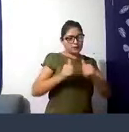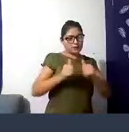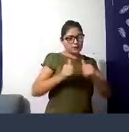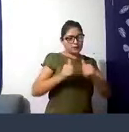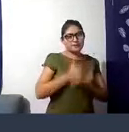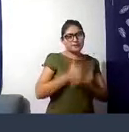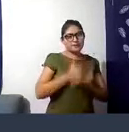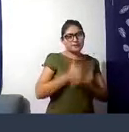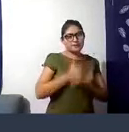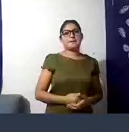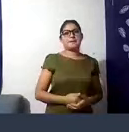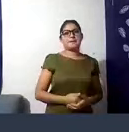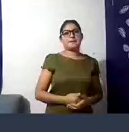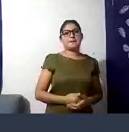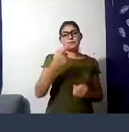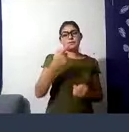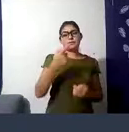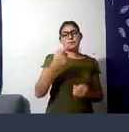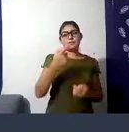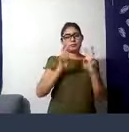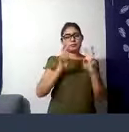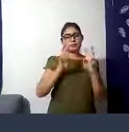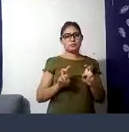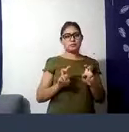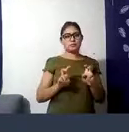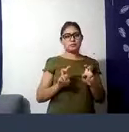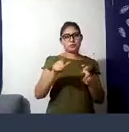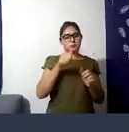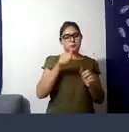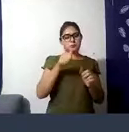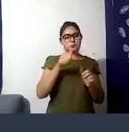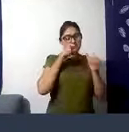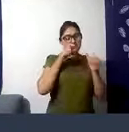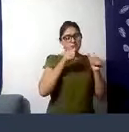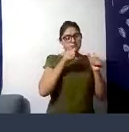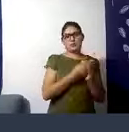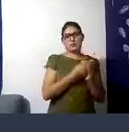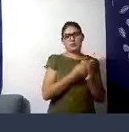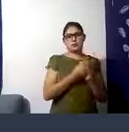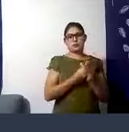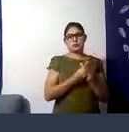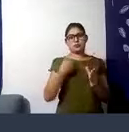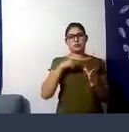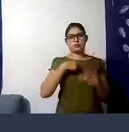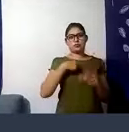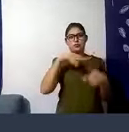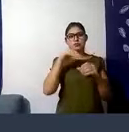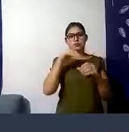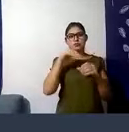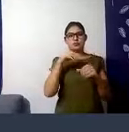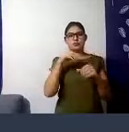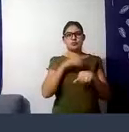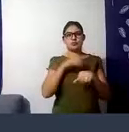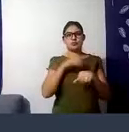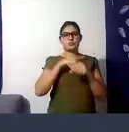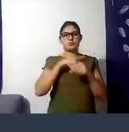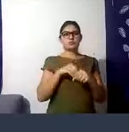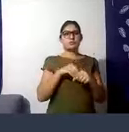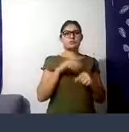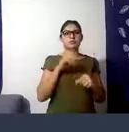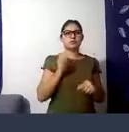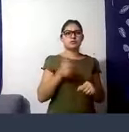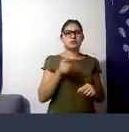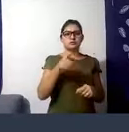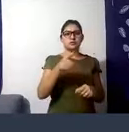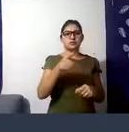son los temas que van a poder ver y el cupón del 10% de descuento permanente cuando usarlo